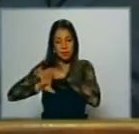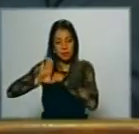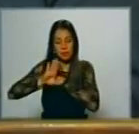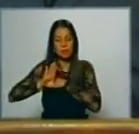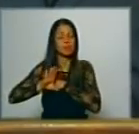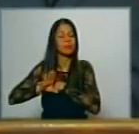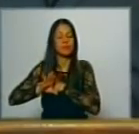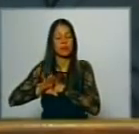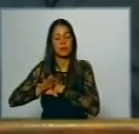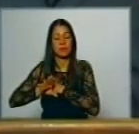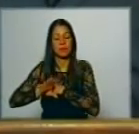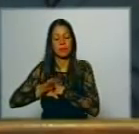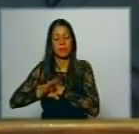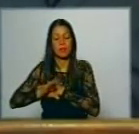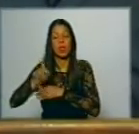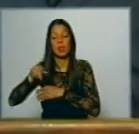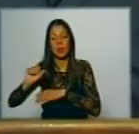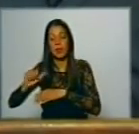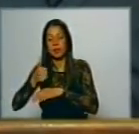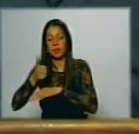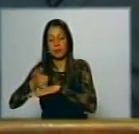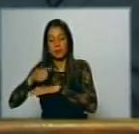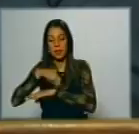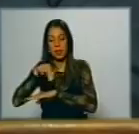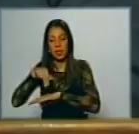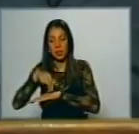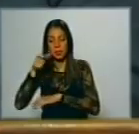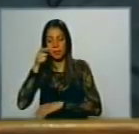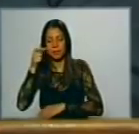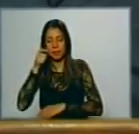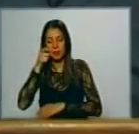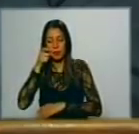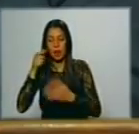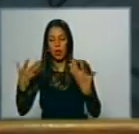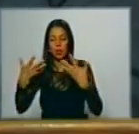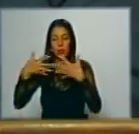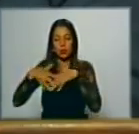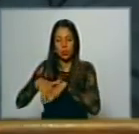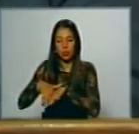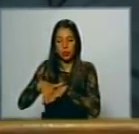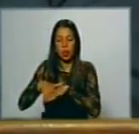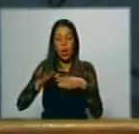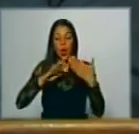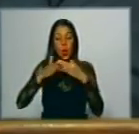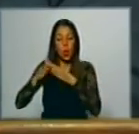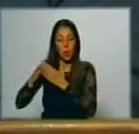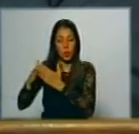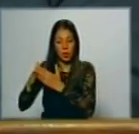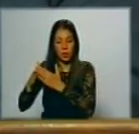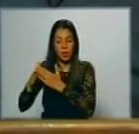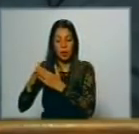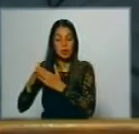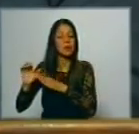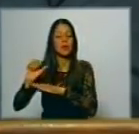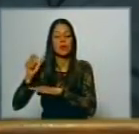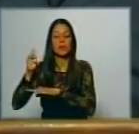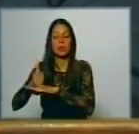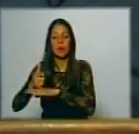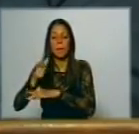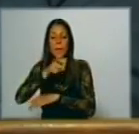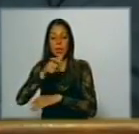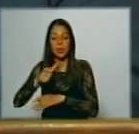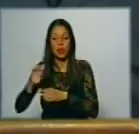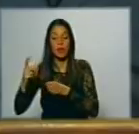trabajadores y una intendencia nacional para la articulación del poder popular y la participación